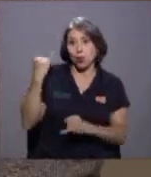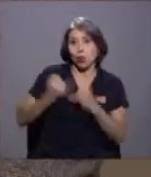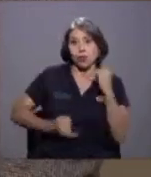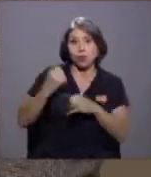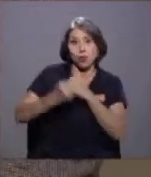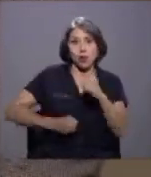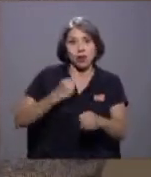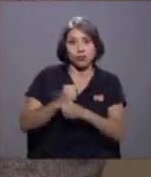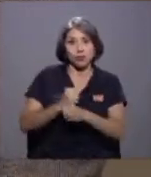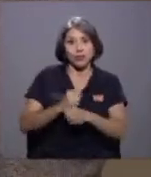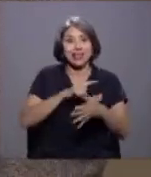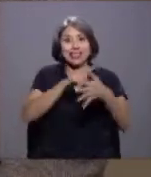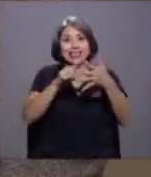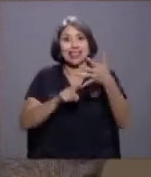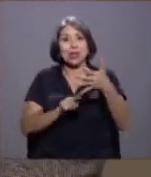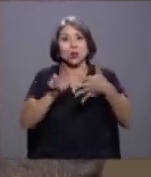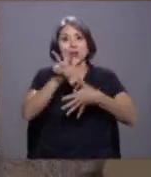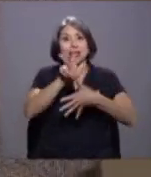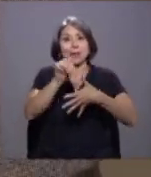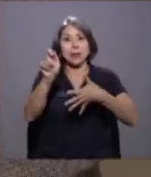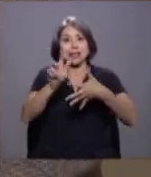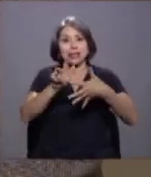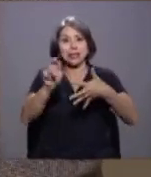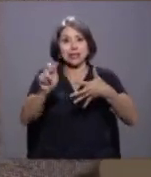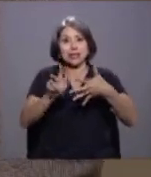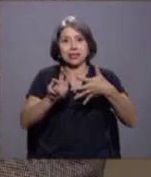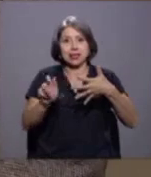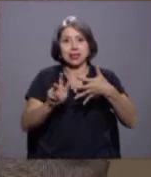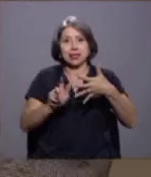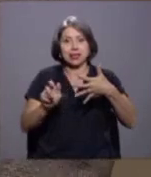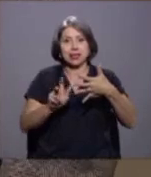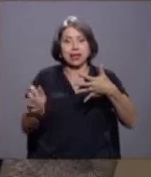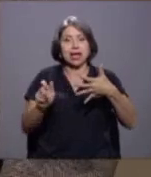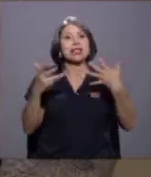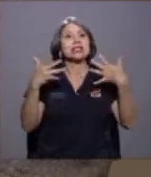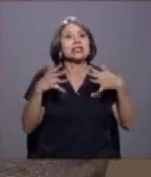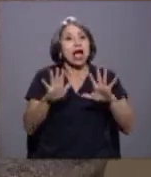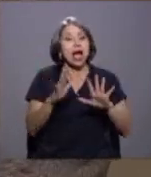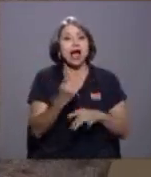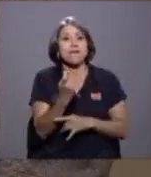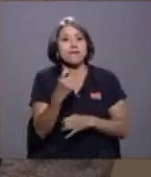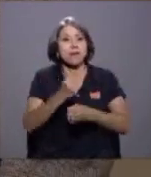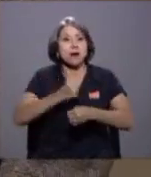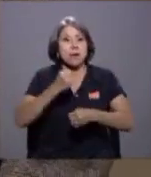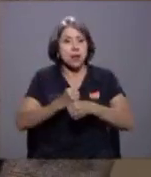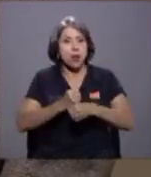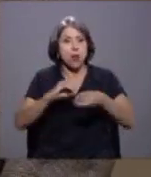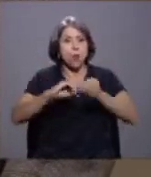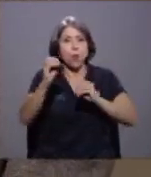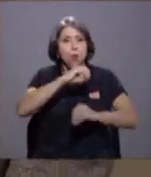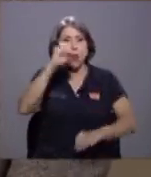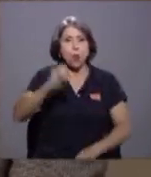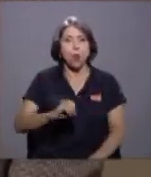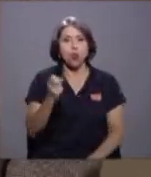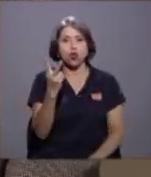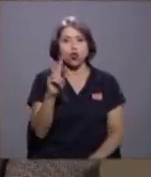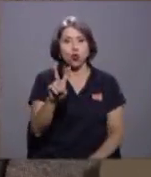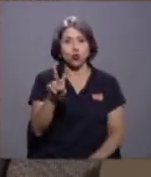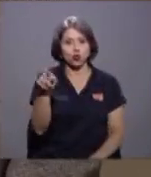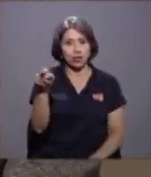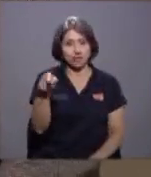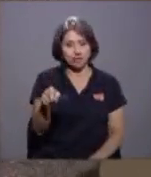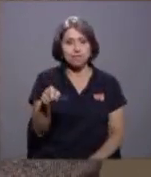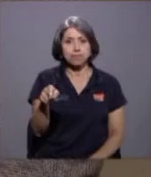5 trimestres, de hecho, ya el desempleo está rondando un 12%, ¿verdad?